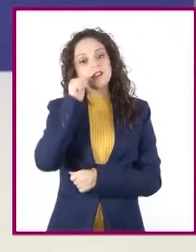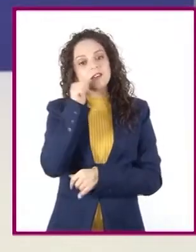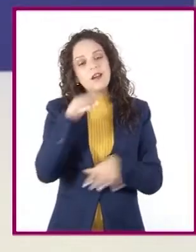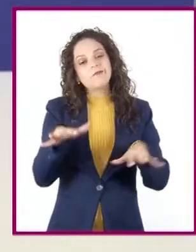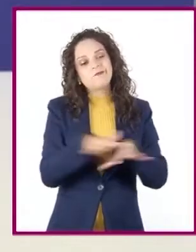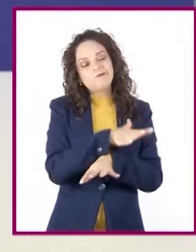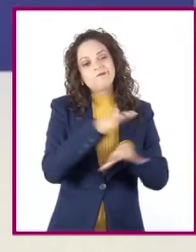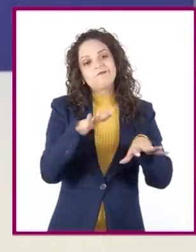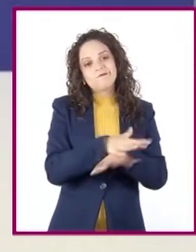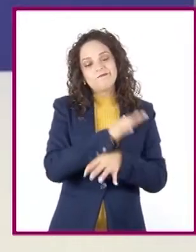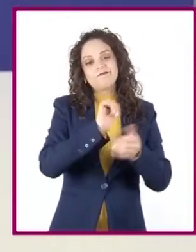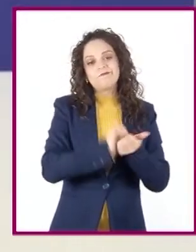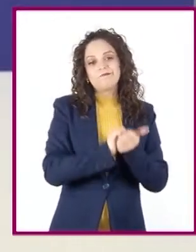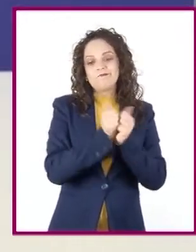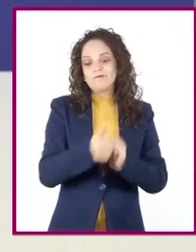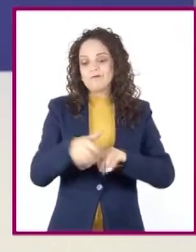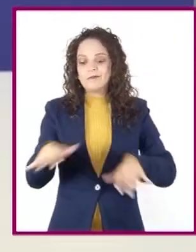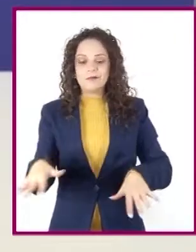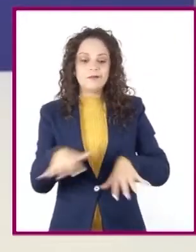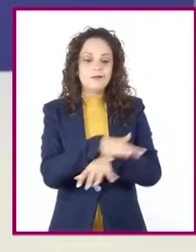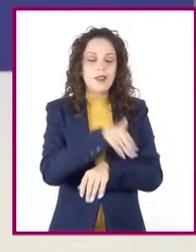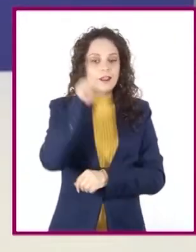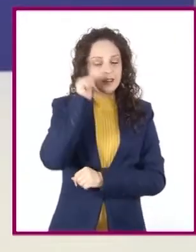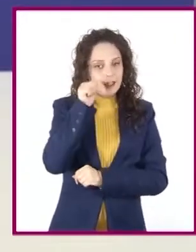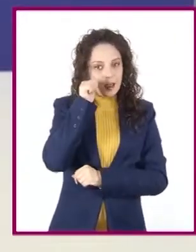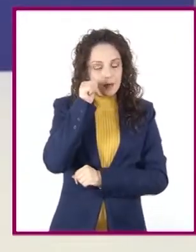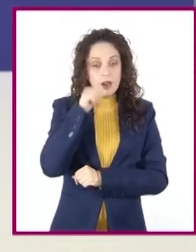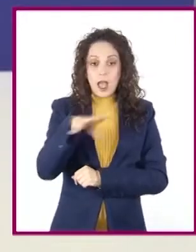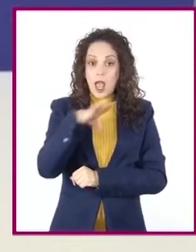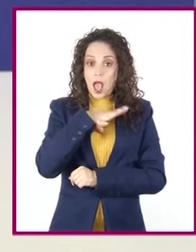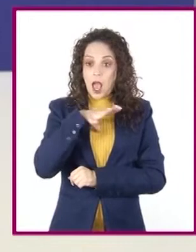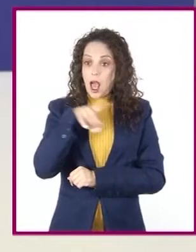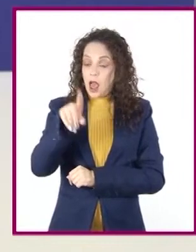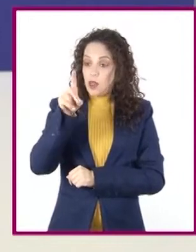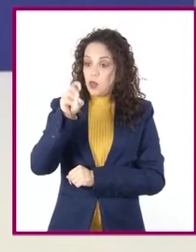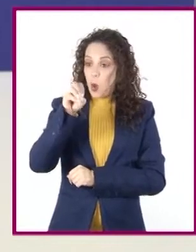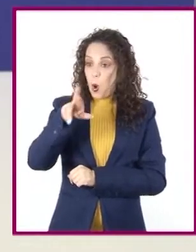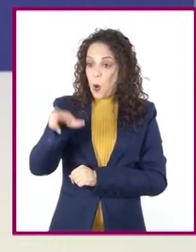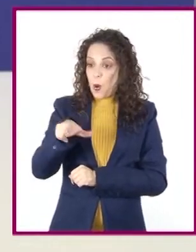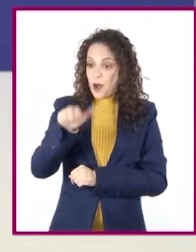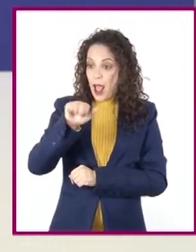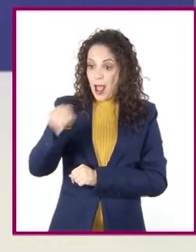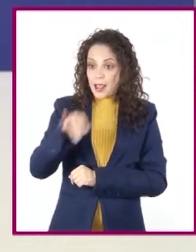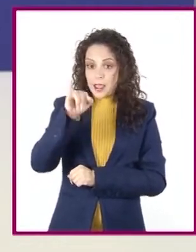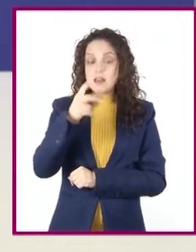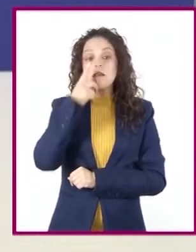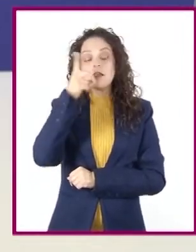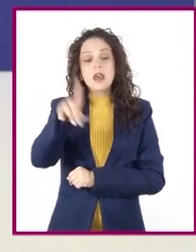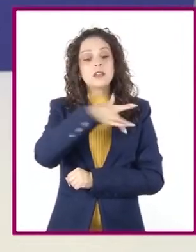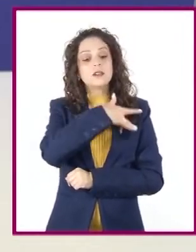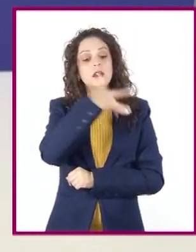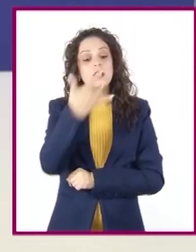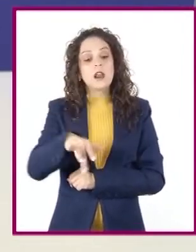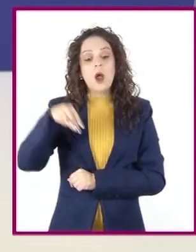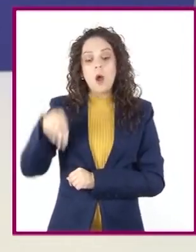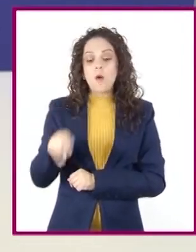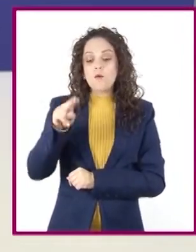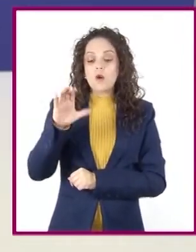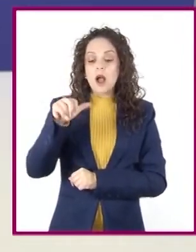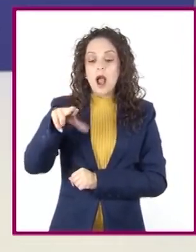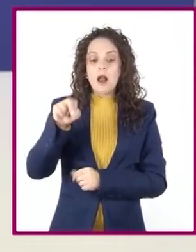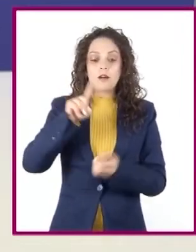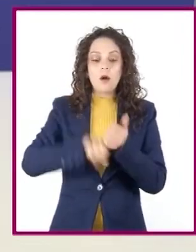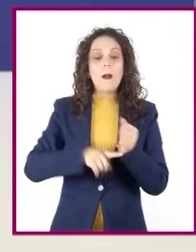Una de las variantes que se presenta, Don Ají, relata que se enamora de Nucano, un